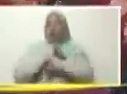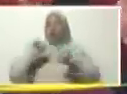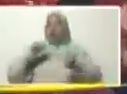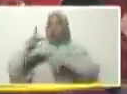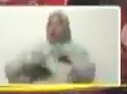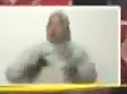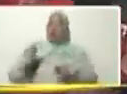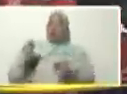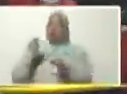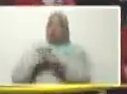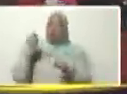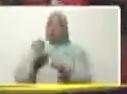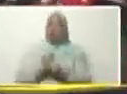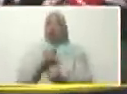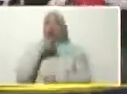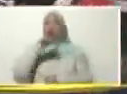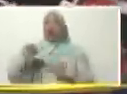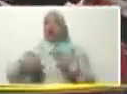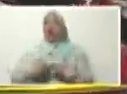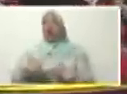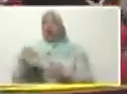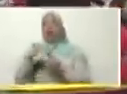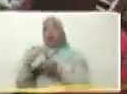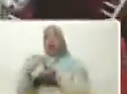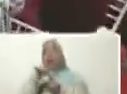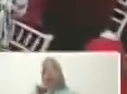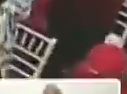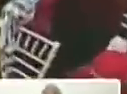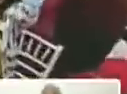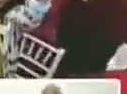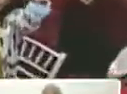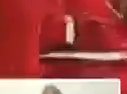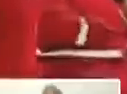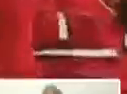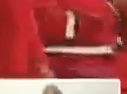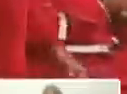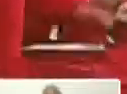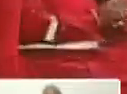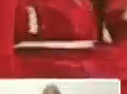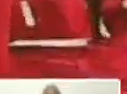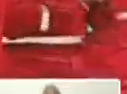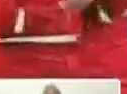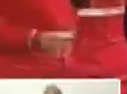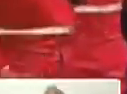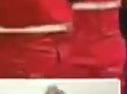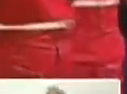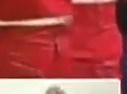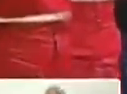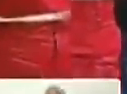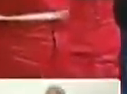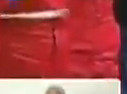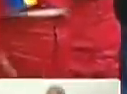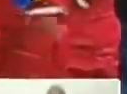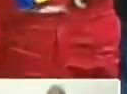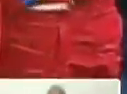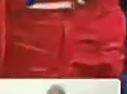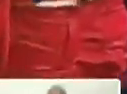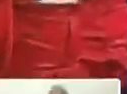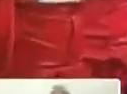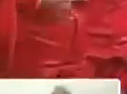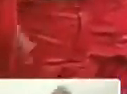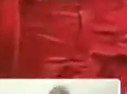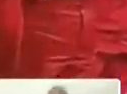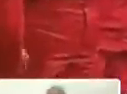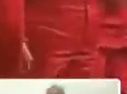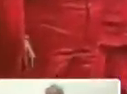todas las vicisitudes, en todas las circunstancias, con su ejemplo, con su palabra, con su moral, con su espíritu.